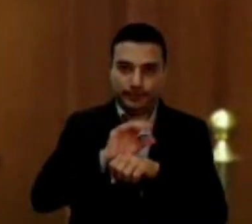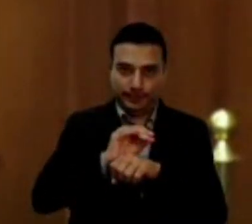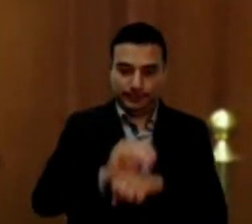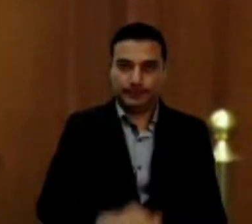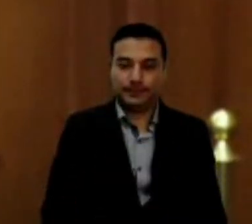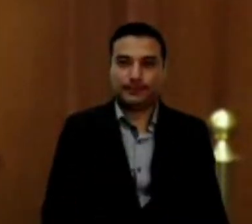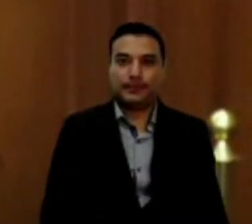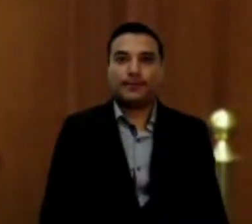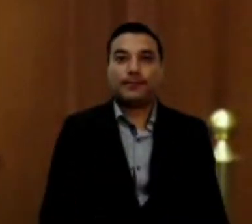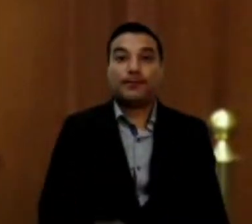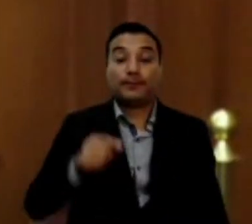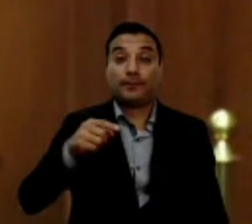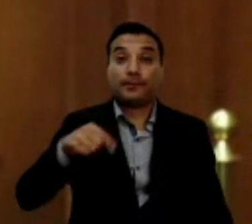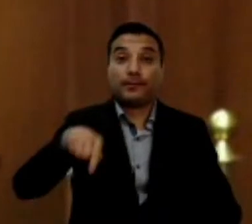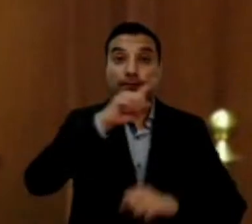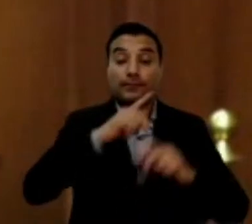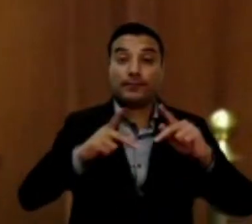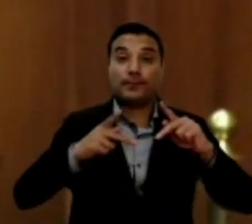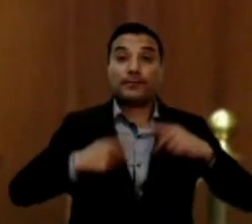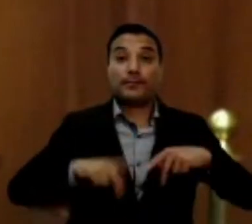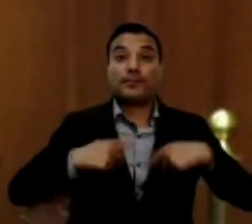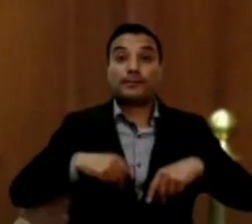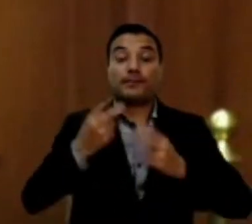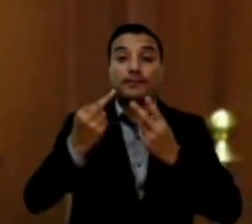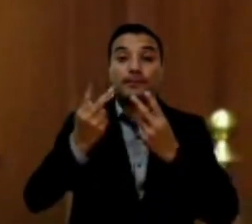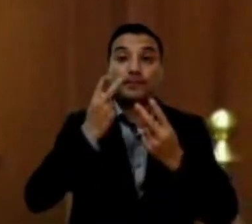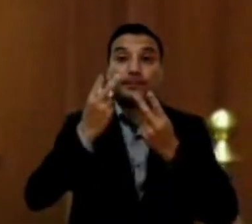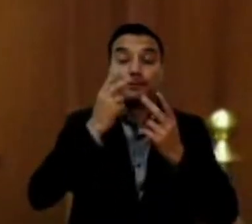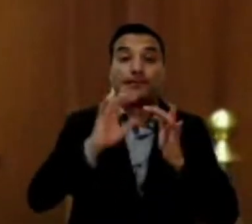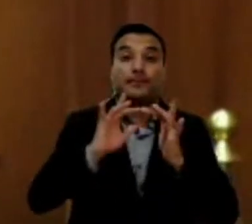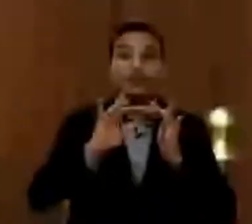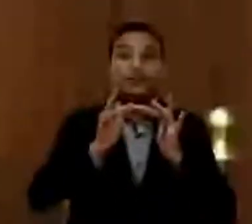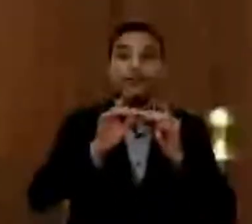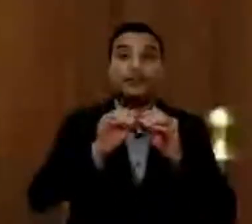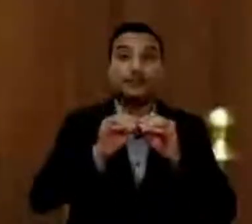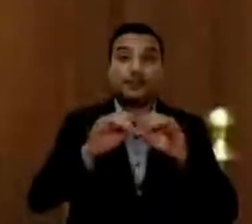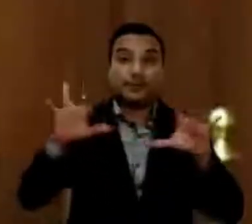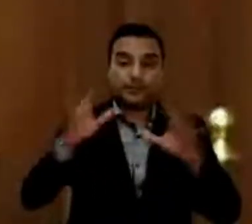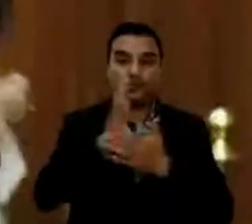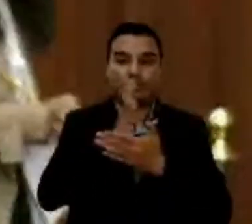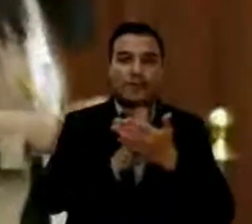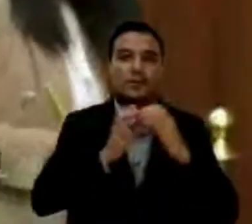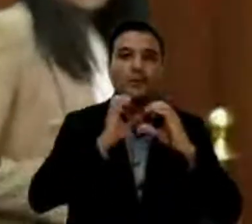A quienes nos siguen a través de las redes sociales y medios de comunicación.